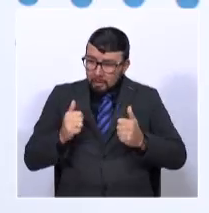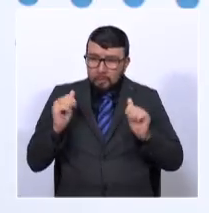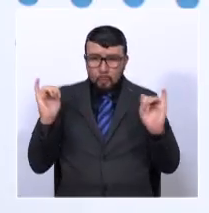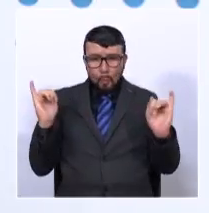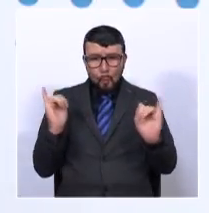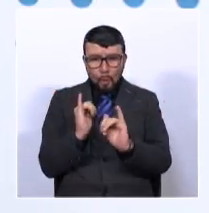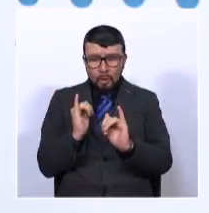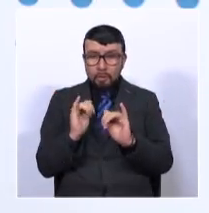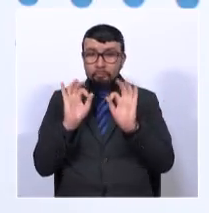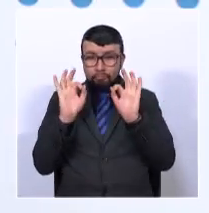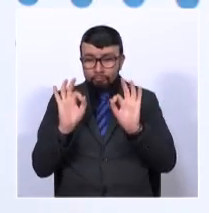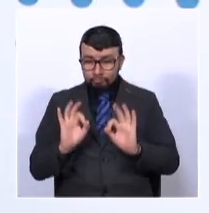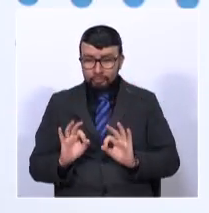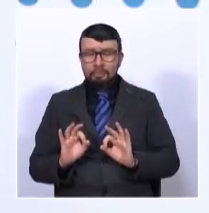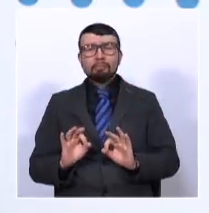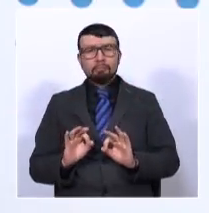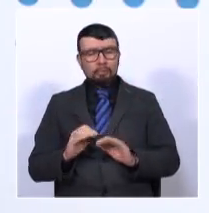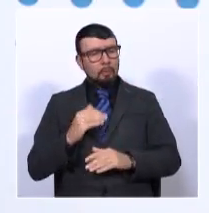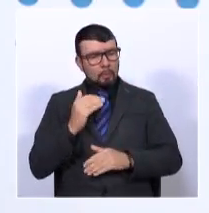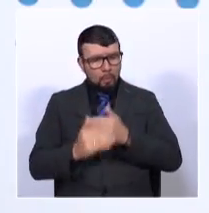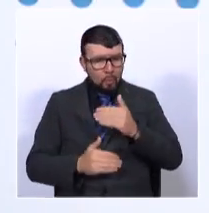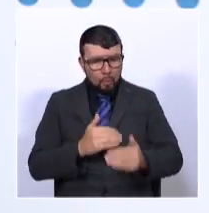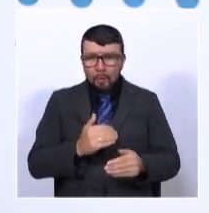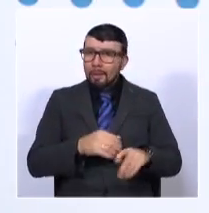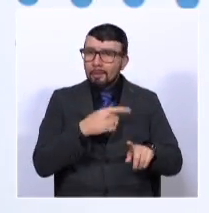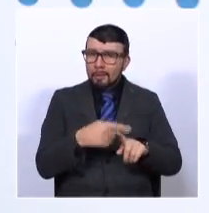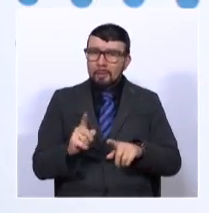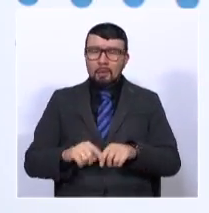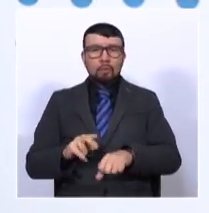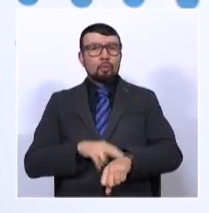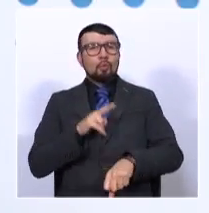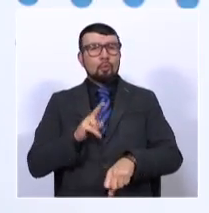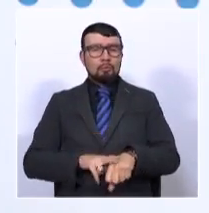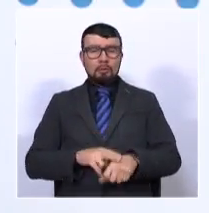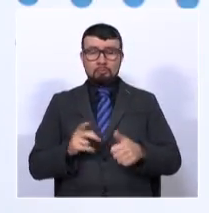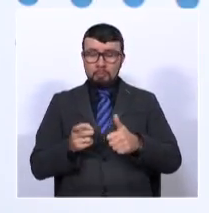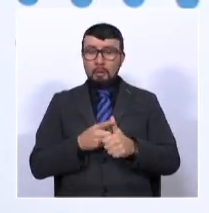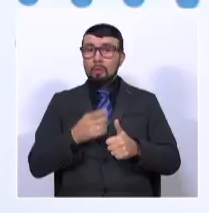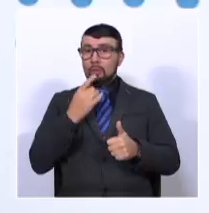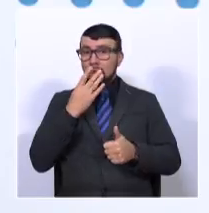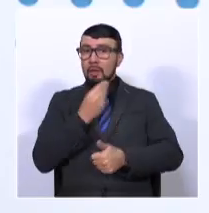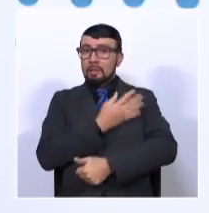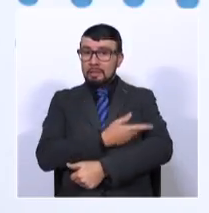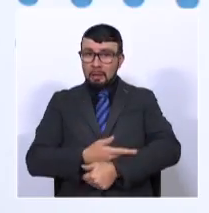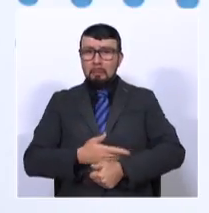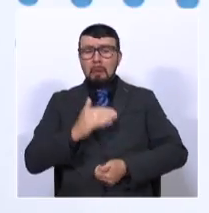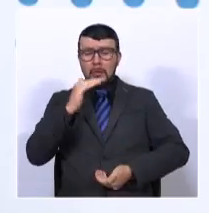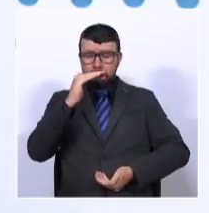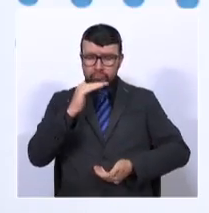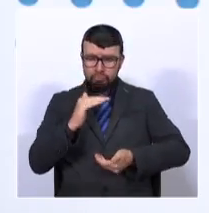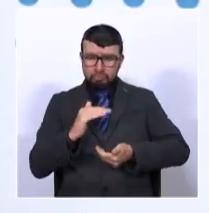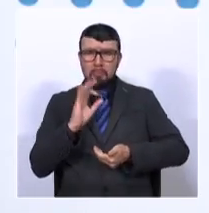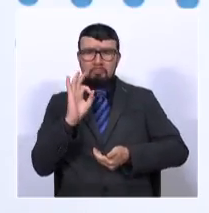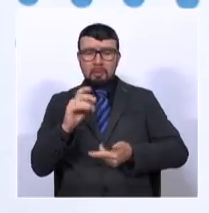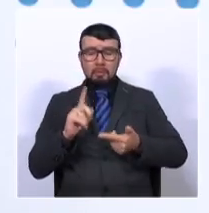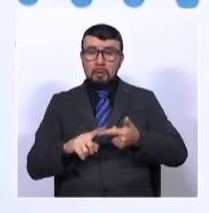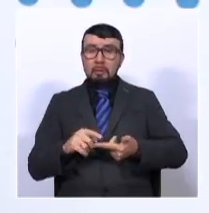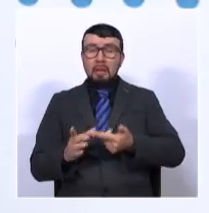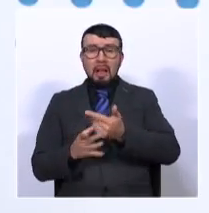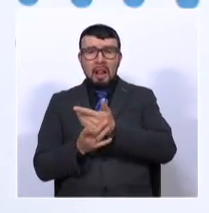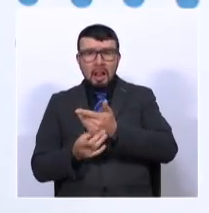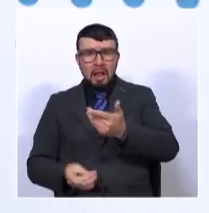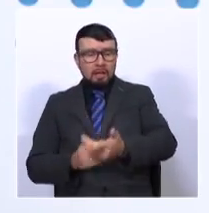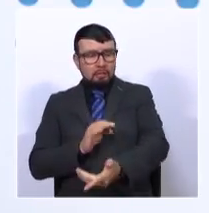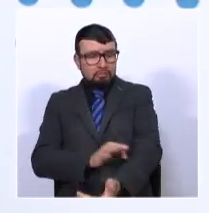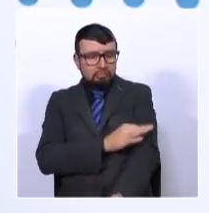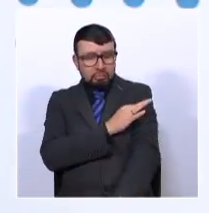que todos los parámetros se van normalizando, su glicemia, todo el perfil lipídico, de pronto hasta